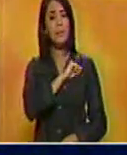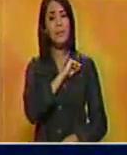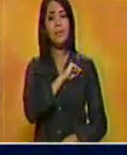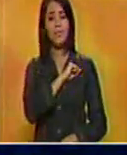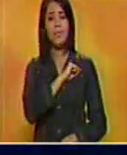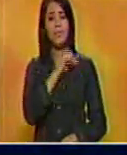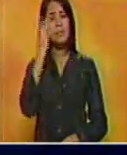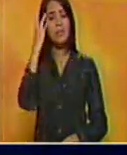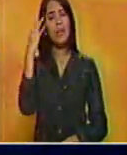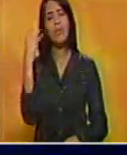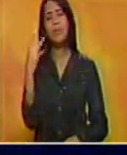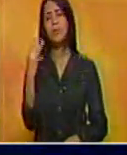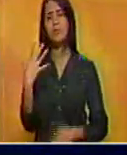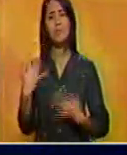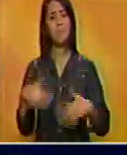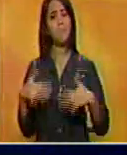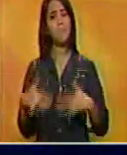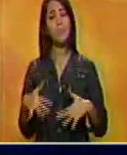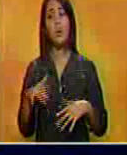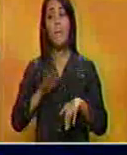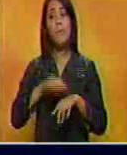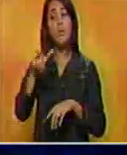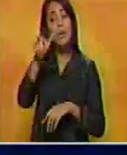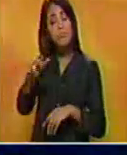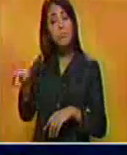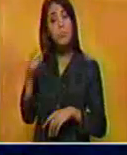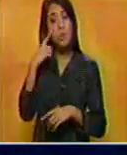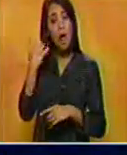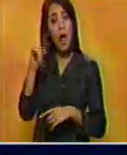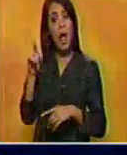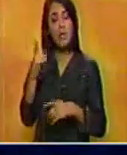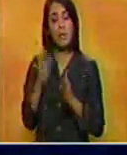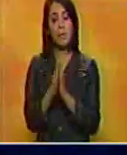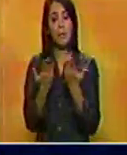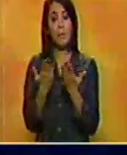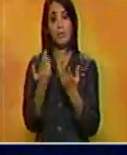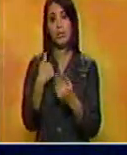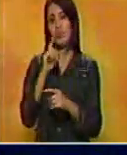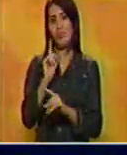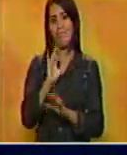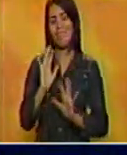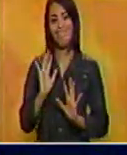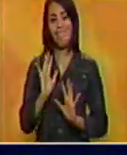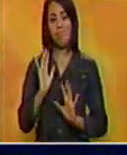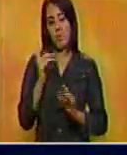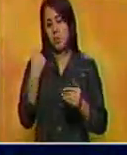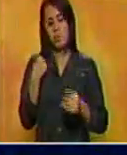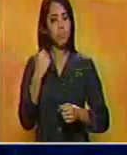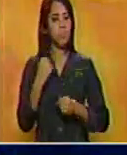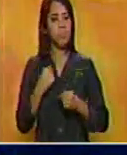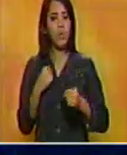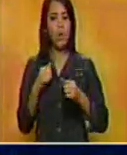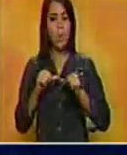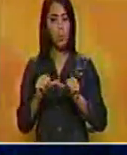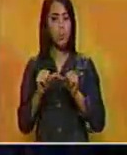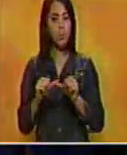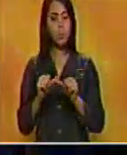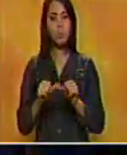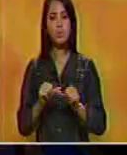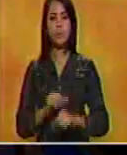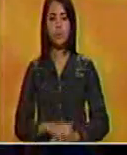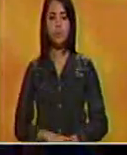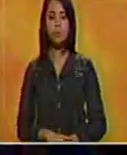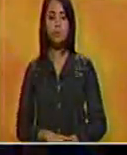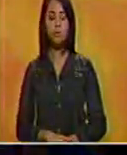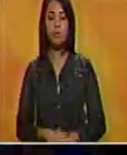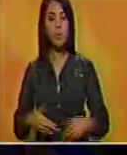Me dio dolor de cabeza, porque ellos tienen pasaporte y yo no, pero para adelante, para atrás ni para agarrar impulso. Durante